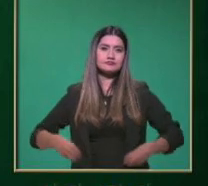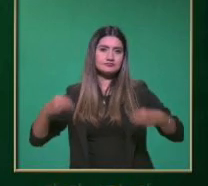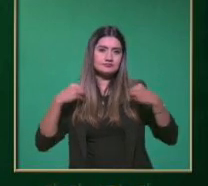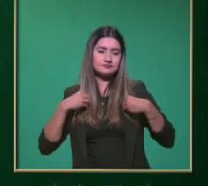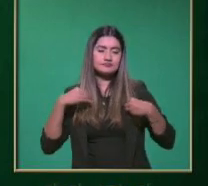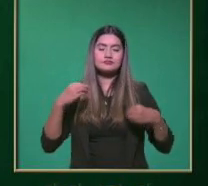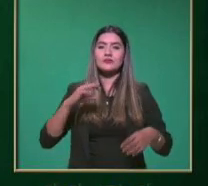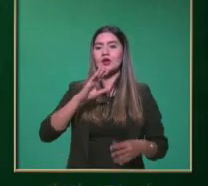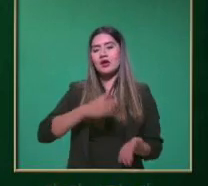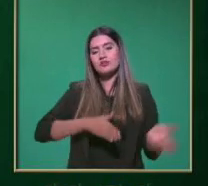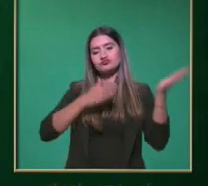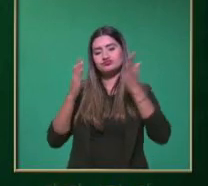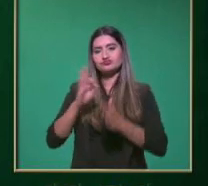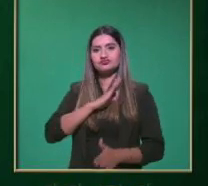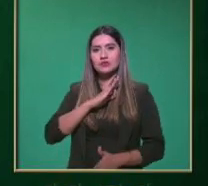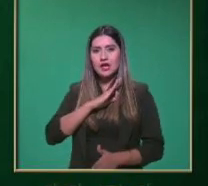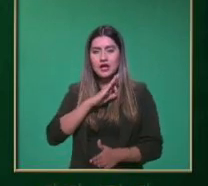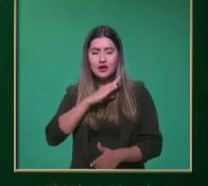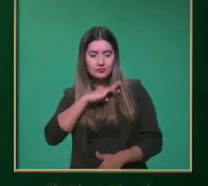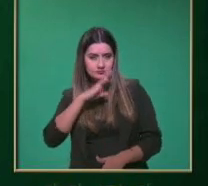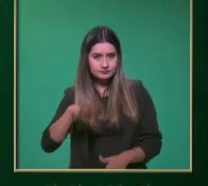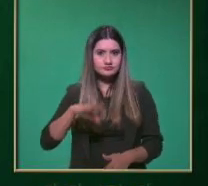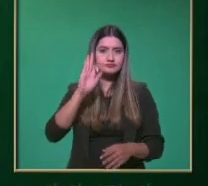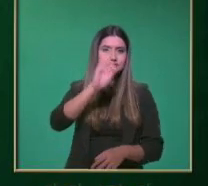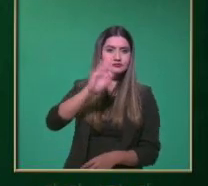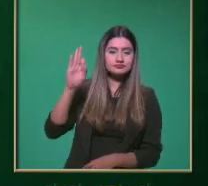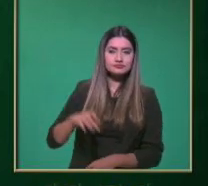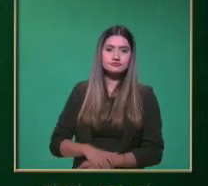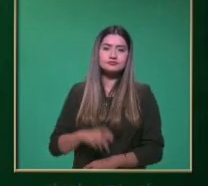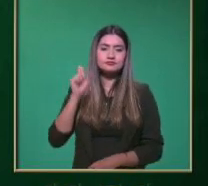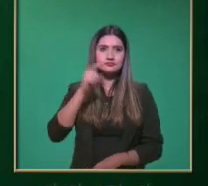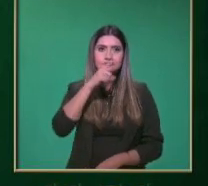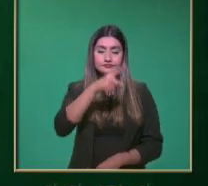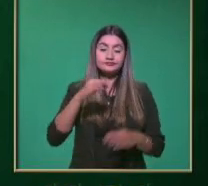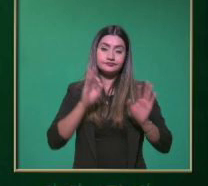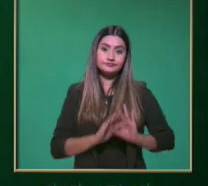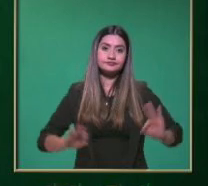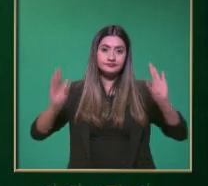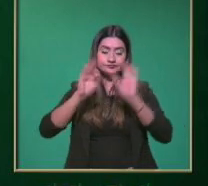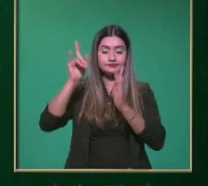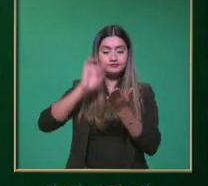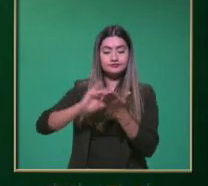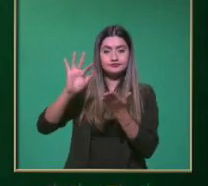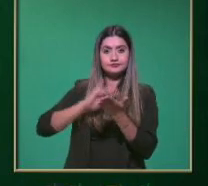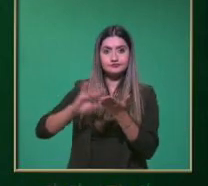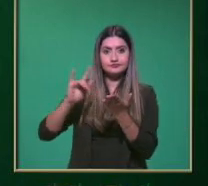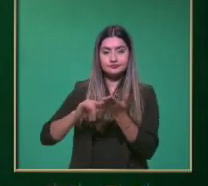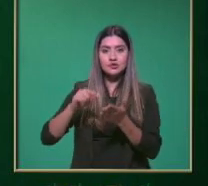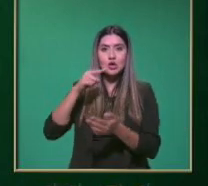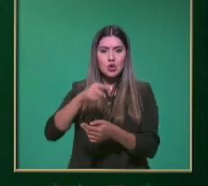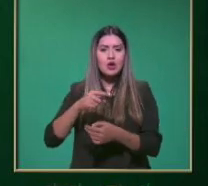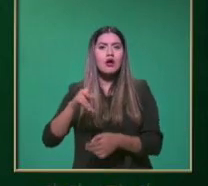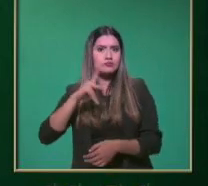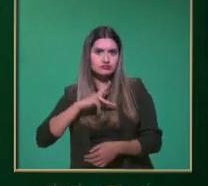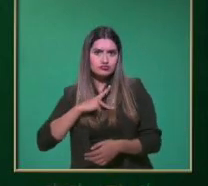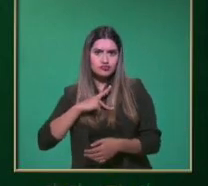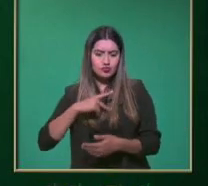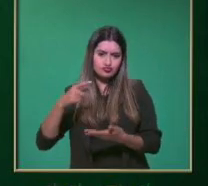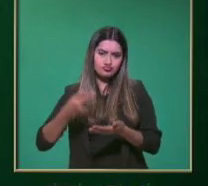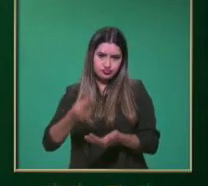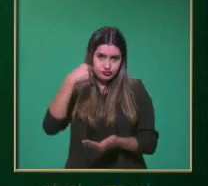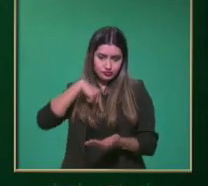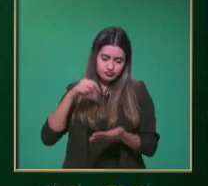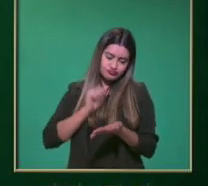murió. También algo importante de las biografías maestras es que nosotros podemos hacer una biografía de nosotros mismos. A esta se le